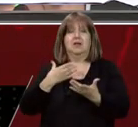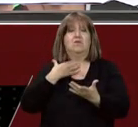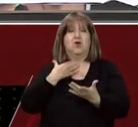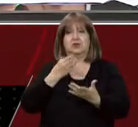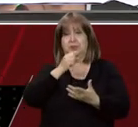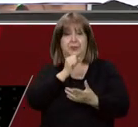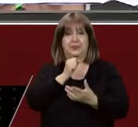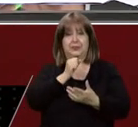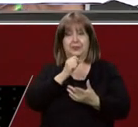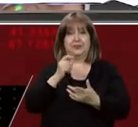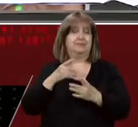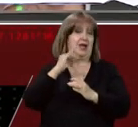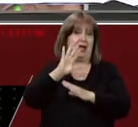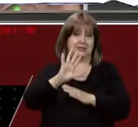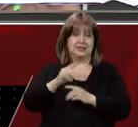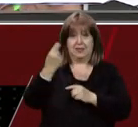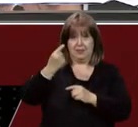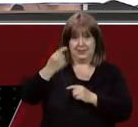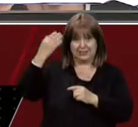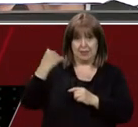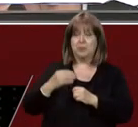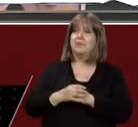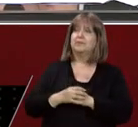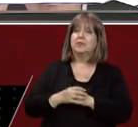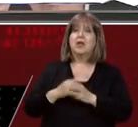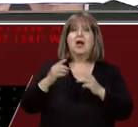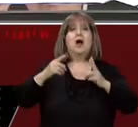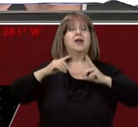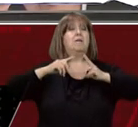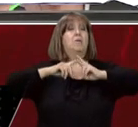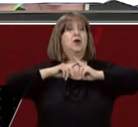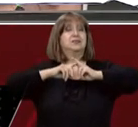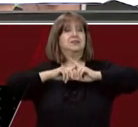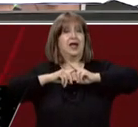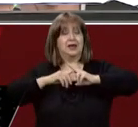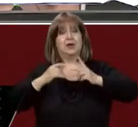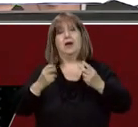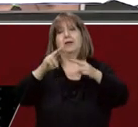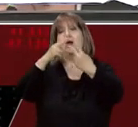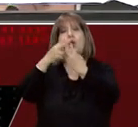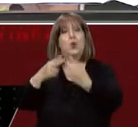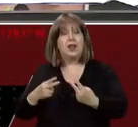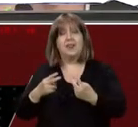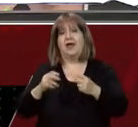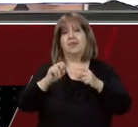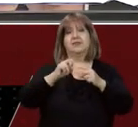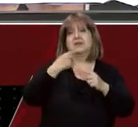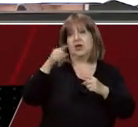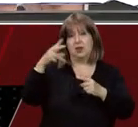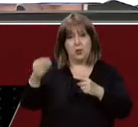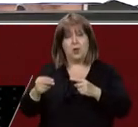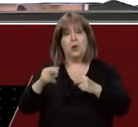este conflicto. Hay algo que podemos ir técnicamente, podemos decir que hay cuestiones de nulidad, cuestiones